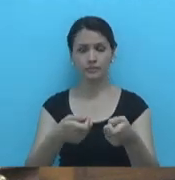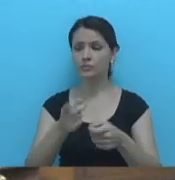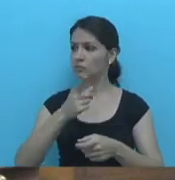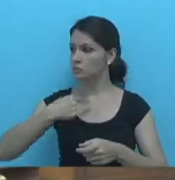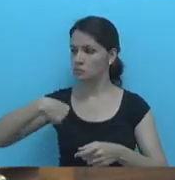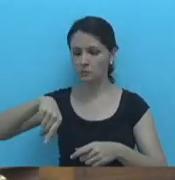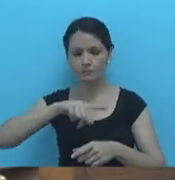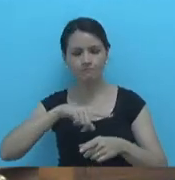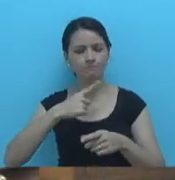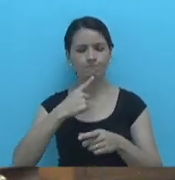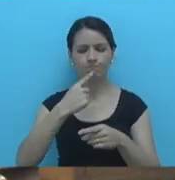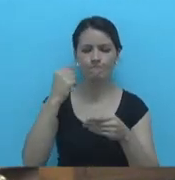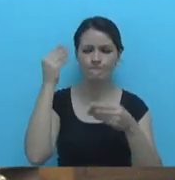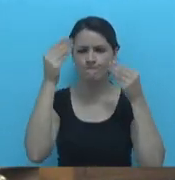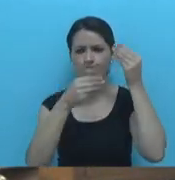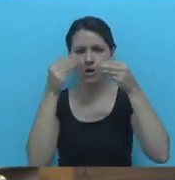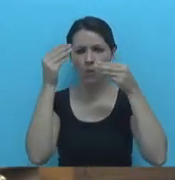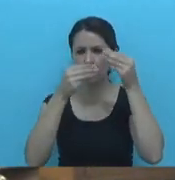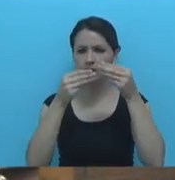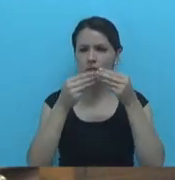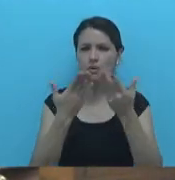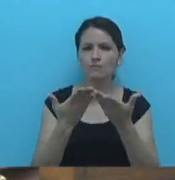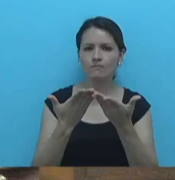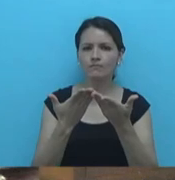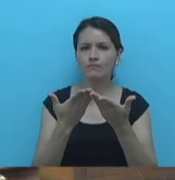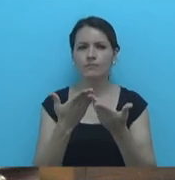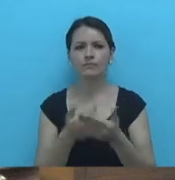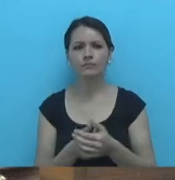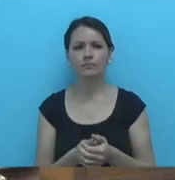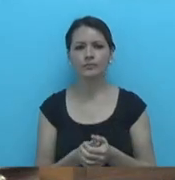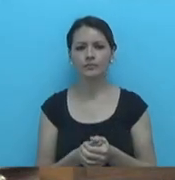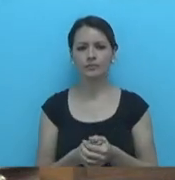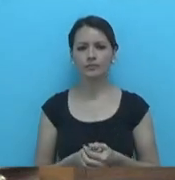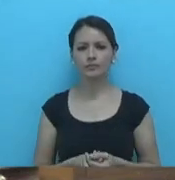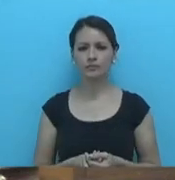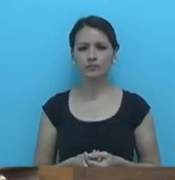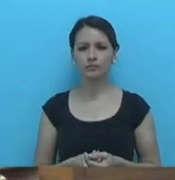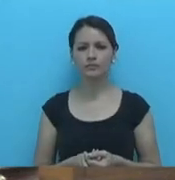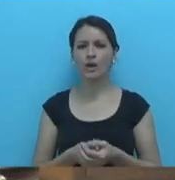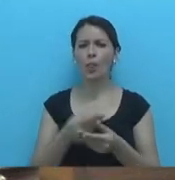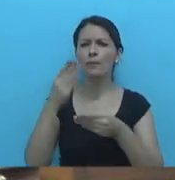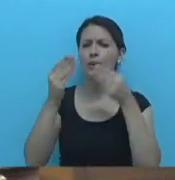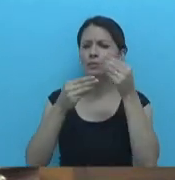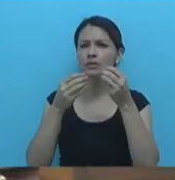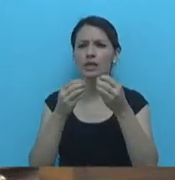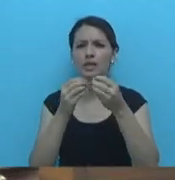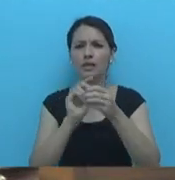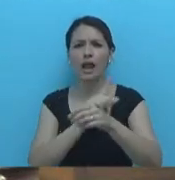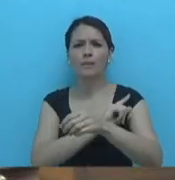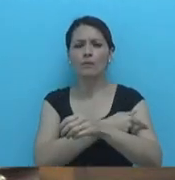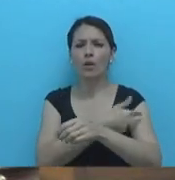manifestamos nuestra preocupación justamente por la intención del Poder Ejecutivo Nacional de alcanzar con el impuesto